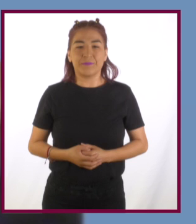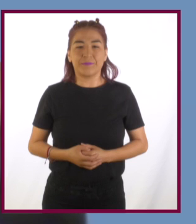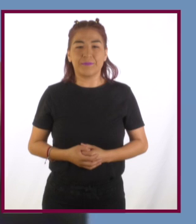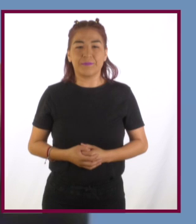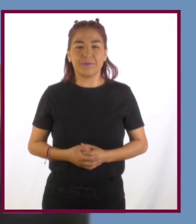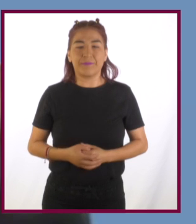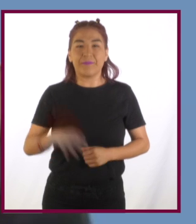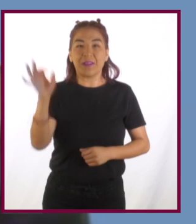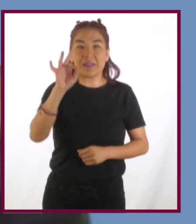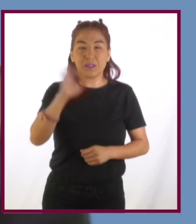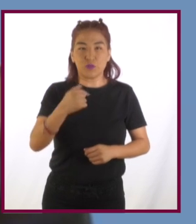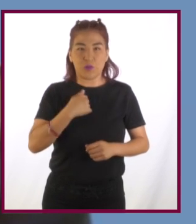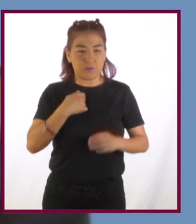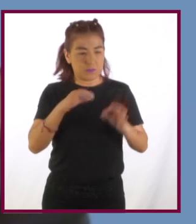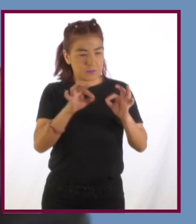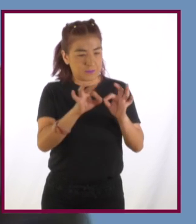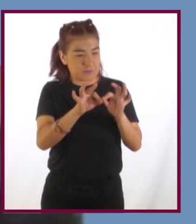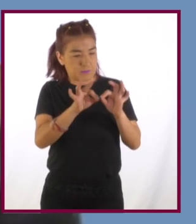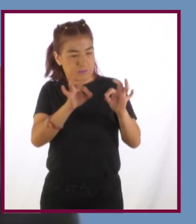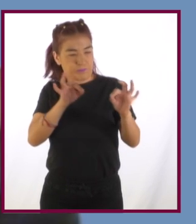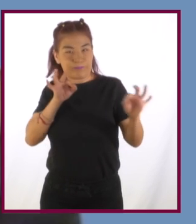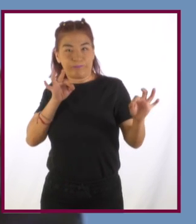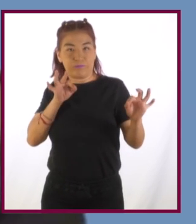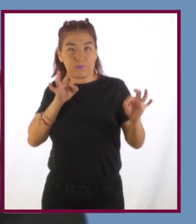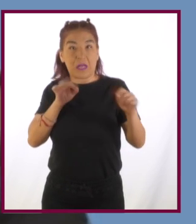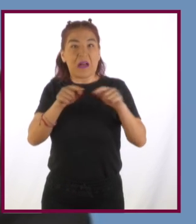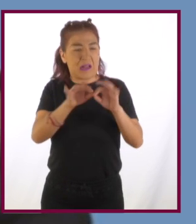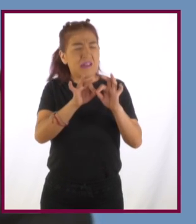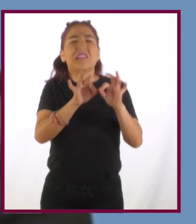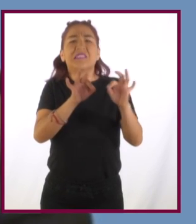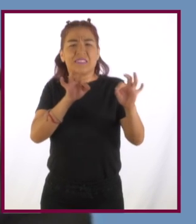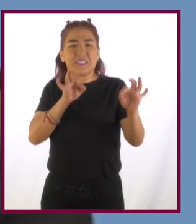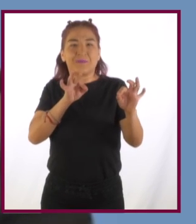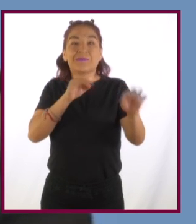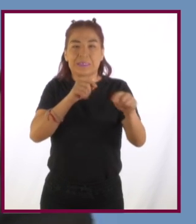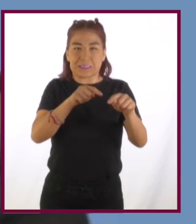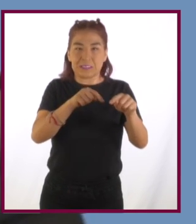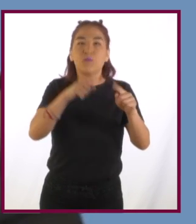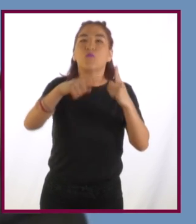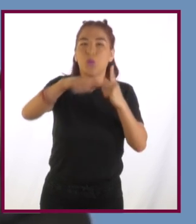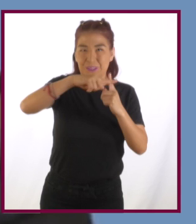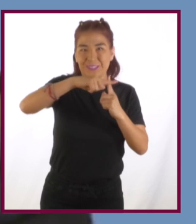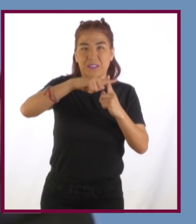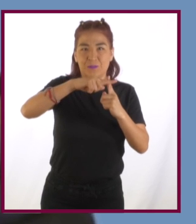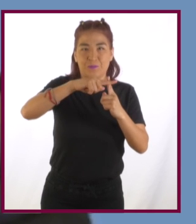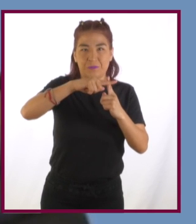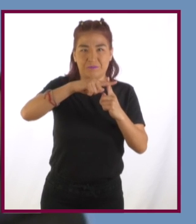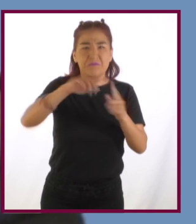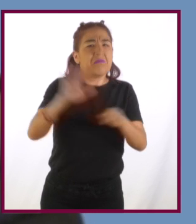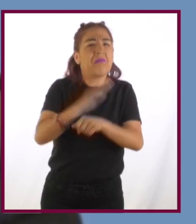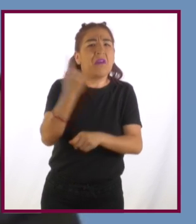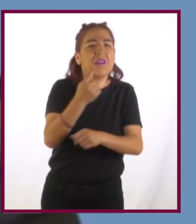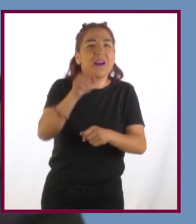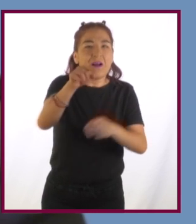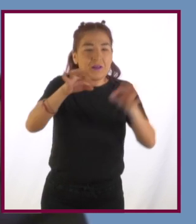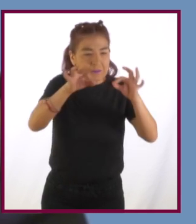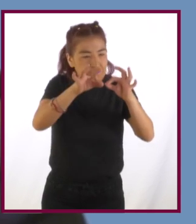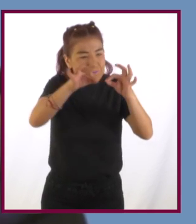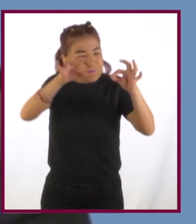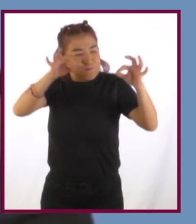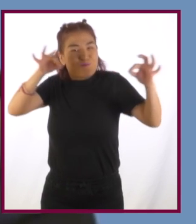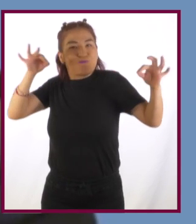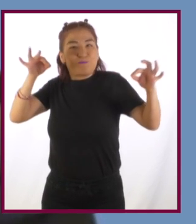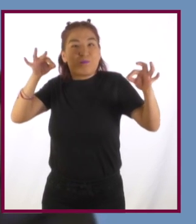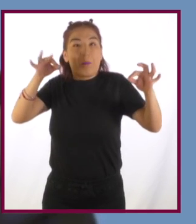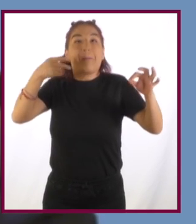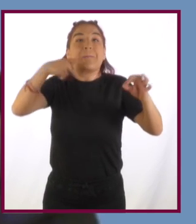resorte, estoy aplicando un desplazamiento que considero positivo. ¿Por qué? Porque se está estirando.